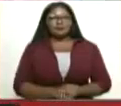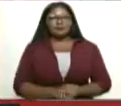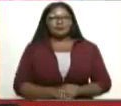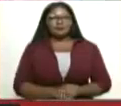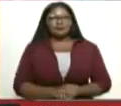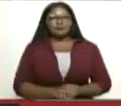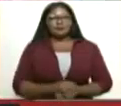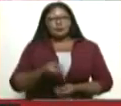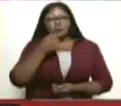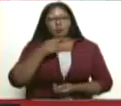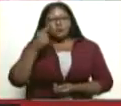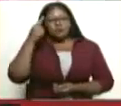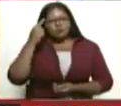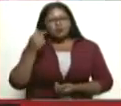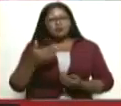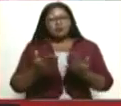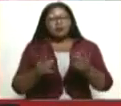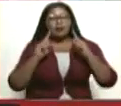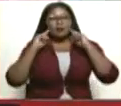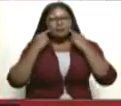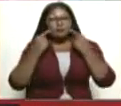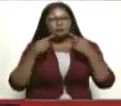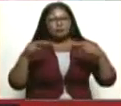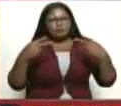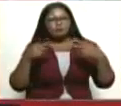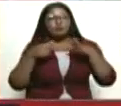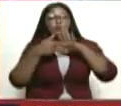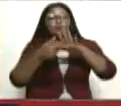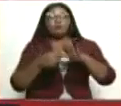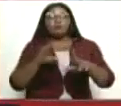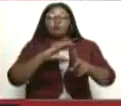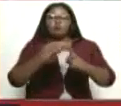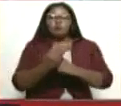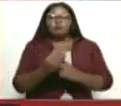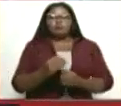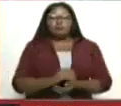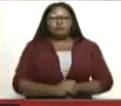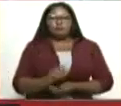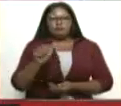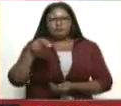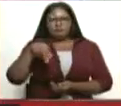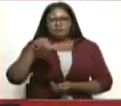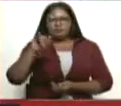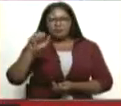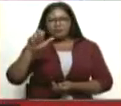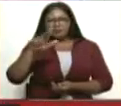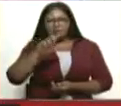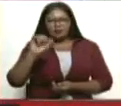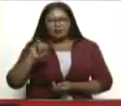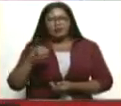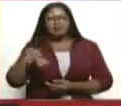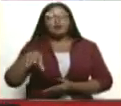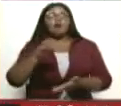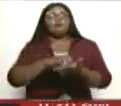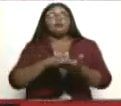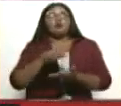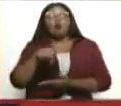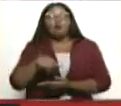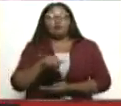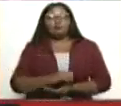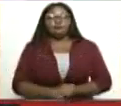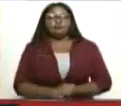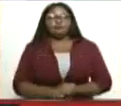Muy buenos días, Emma Carolina. Transmitimos desde la Casona Cultural Aquiles Nazoa en el estado Miranda, y es que este lunes 4